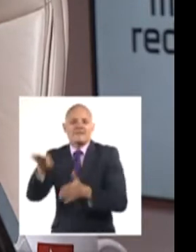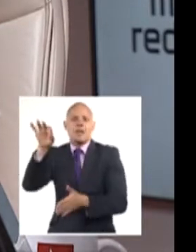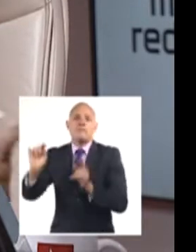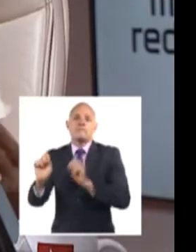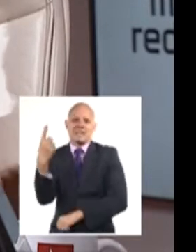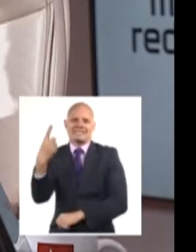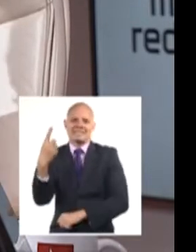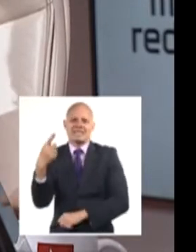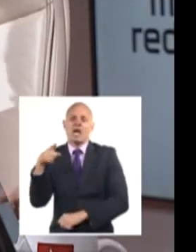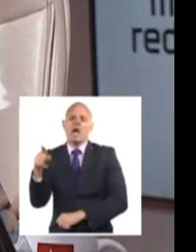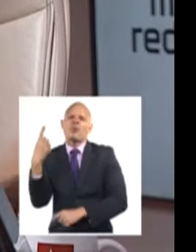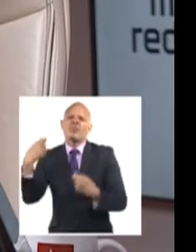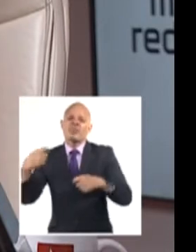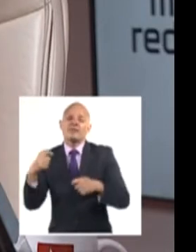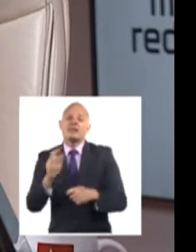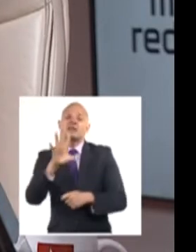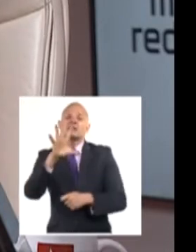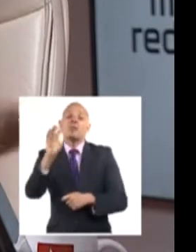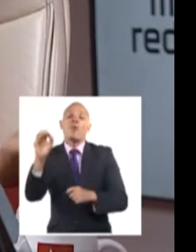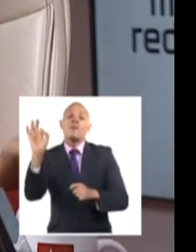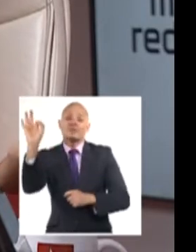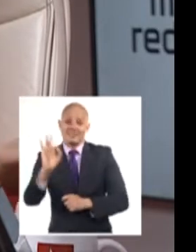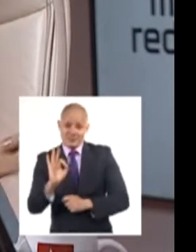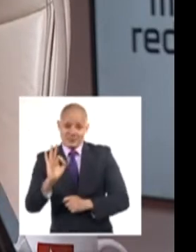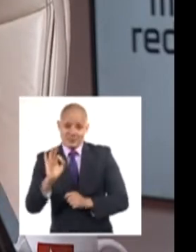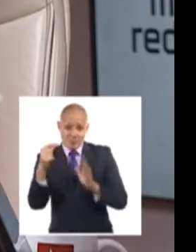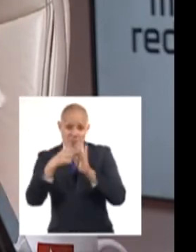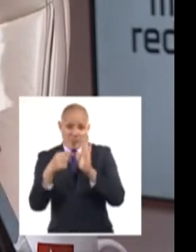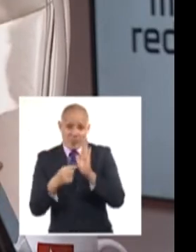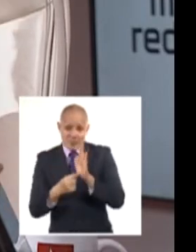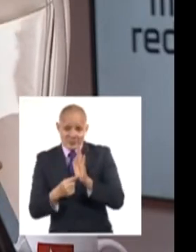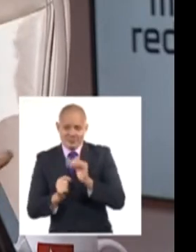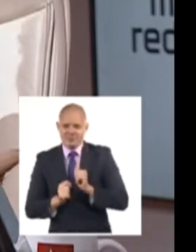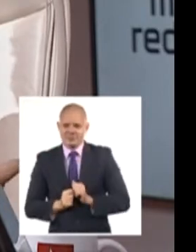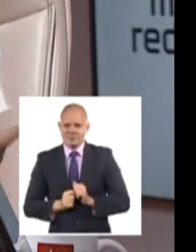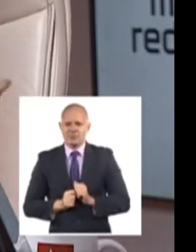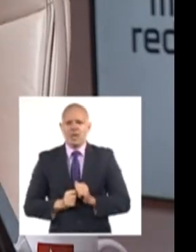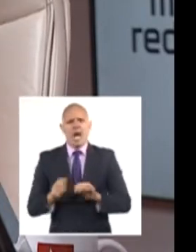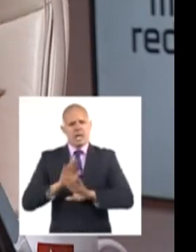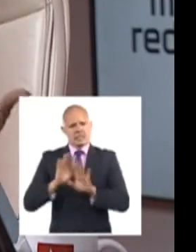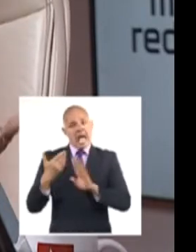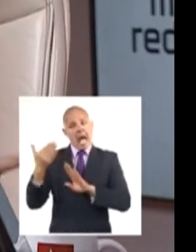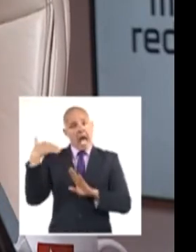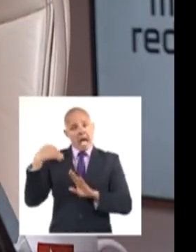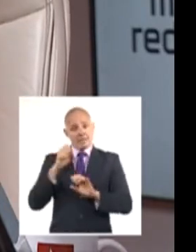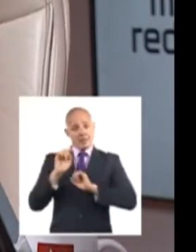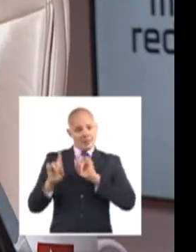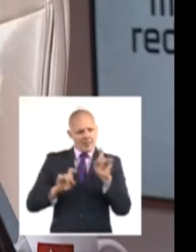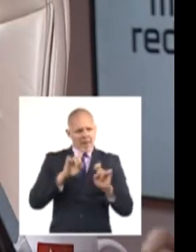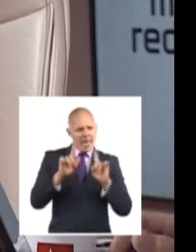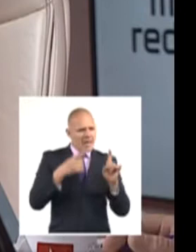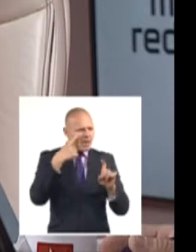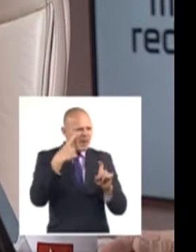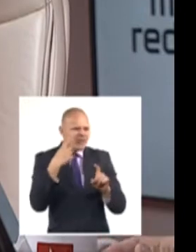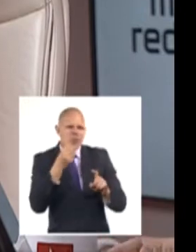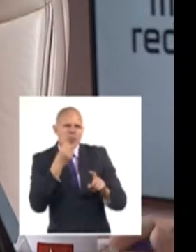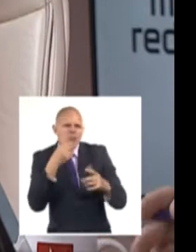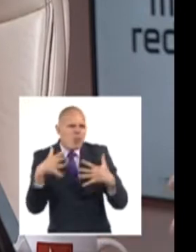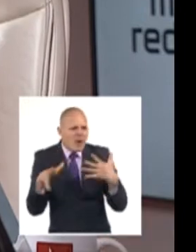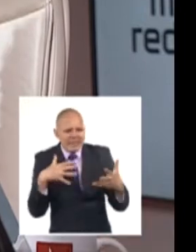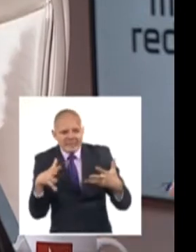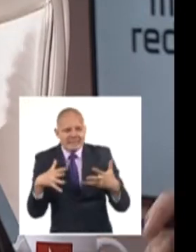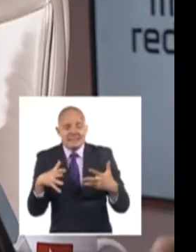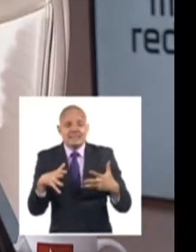50 por ciento más uno de los votos las encuestas nunca dijeron que pedro llega llegaría allí pero era la admiración porque porque hayan sido